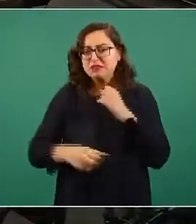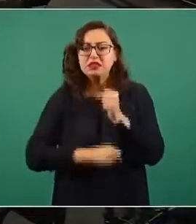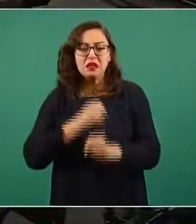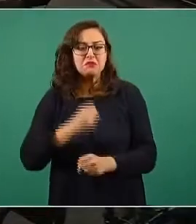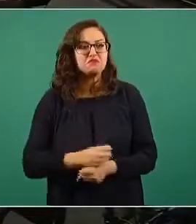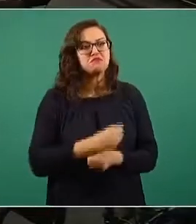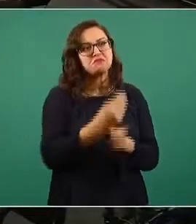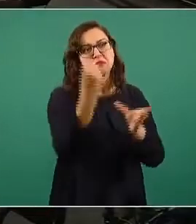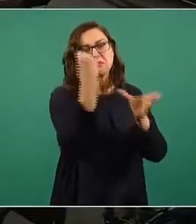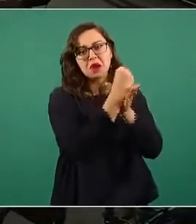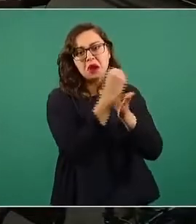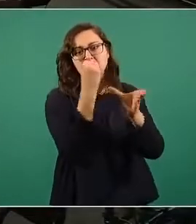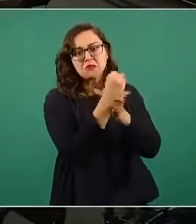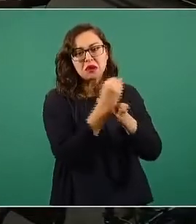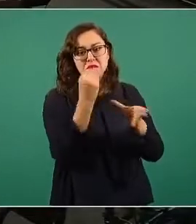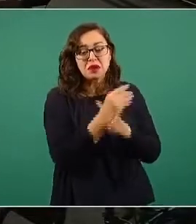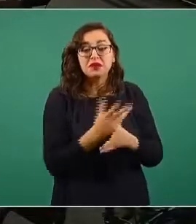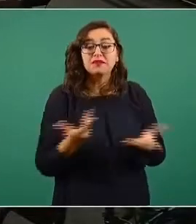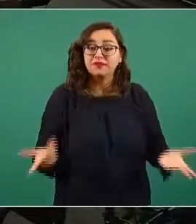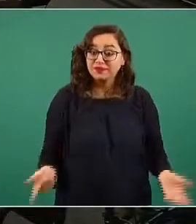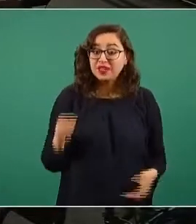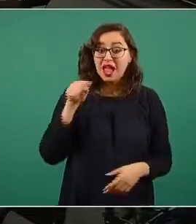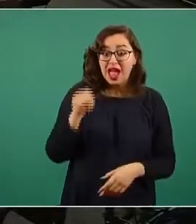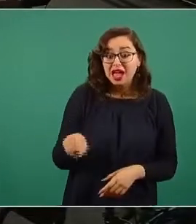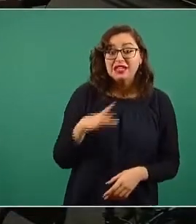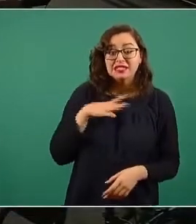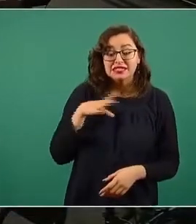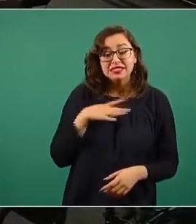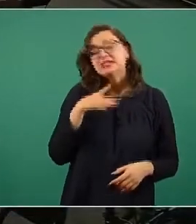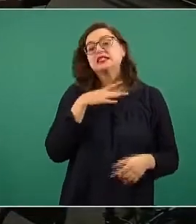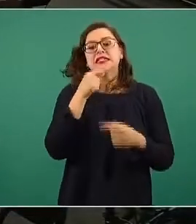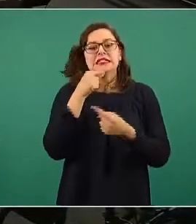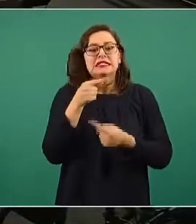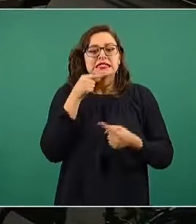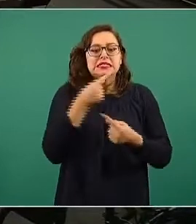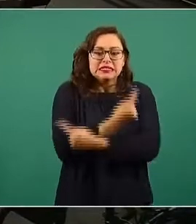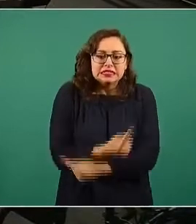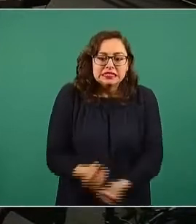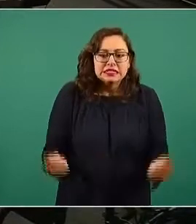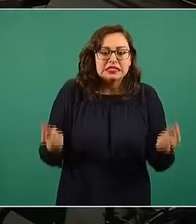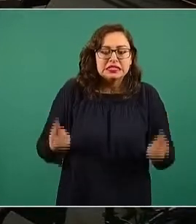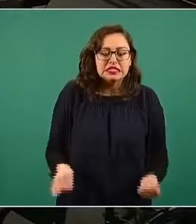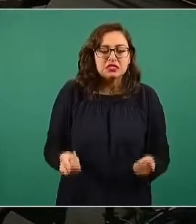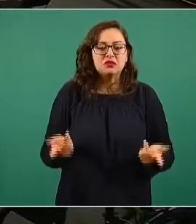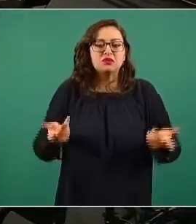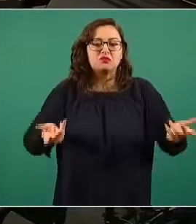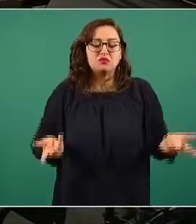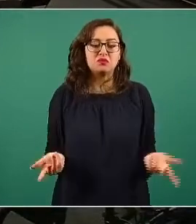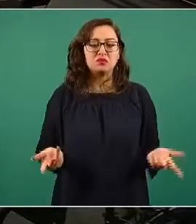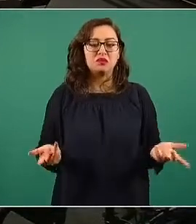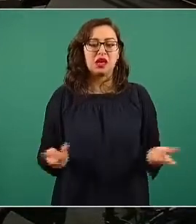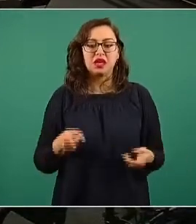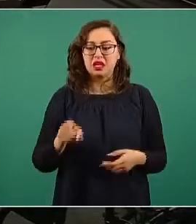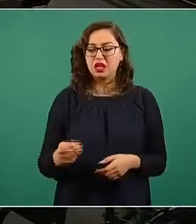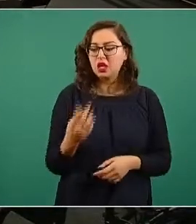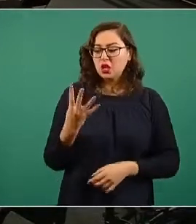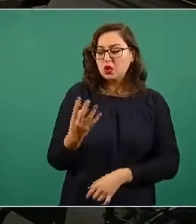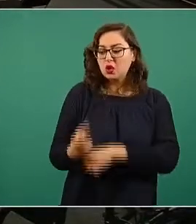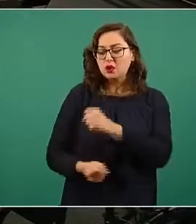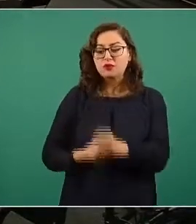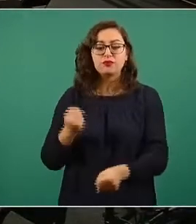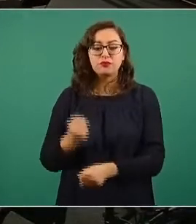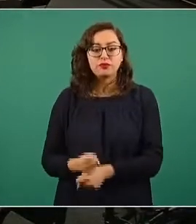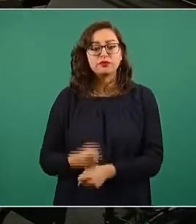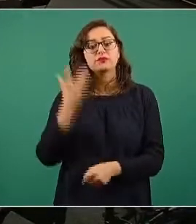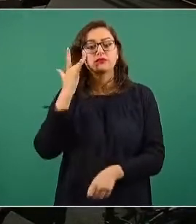caso. Incluso los niños ahí están celebrando su onomástico el viernes pasado, así sucedió. con un infante de 4 añitos que ahí